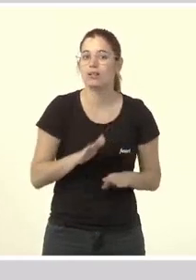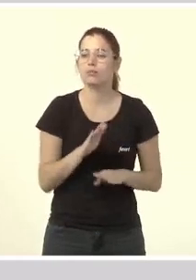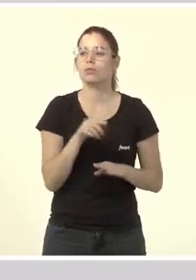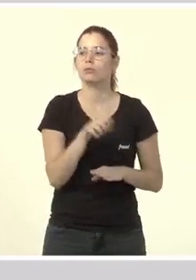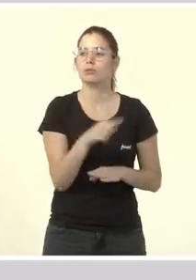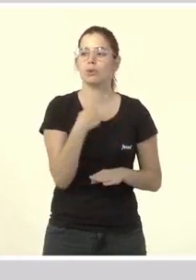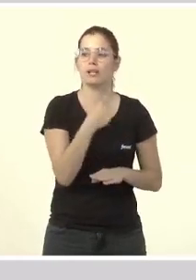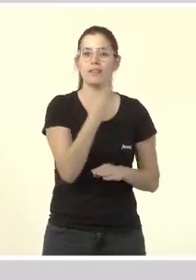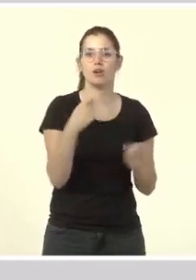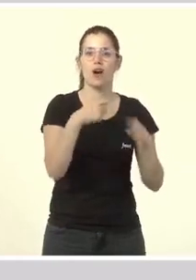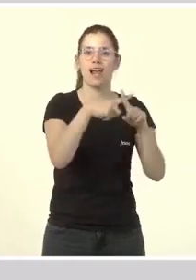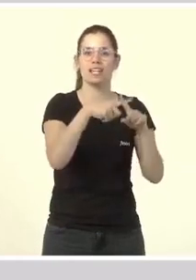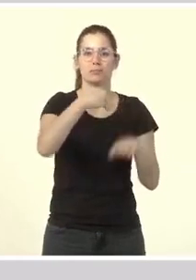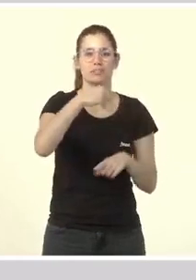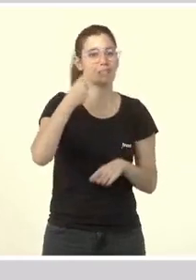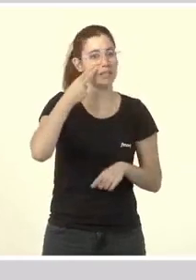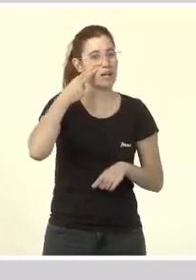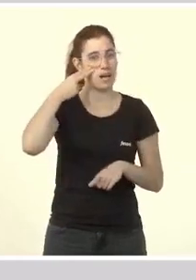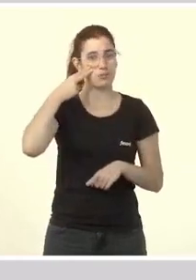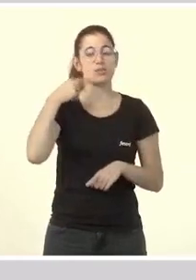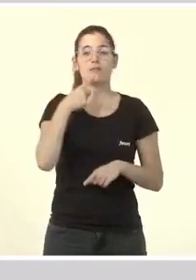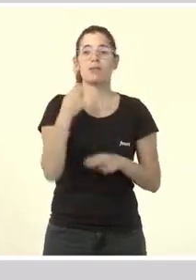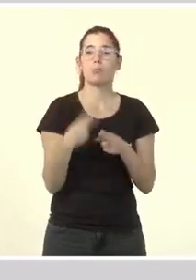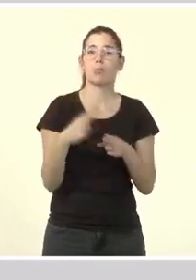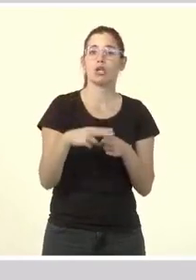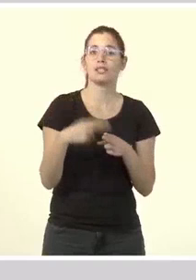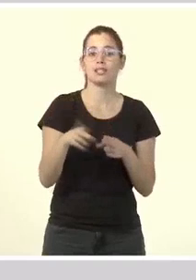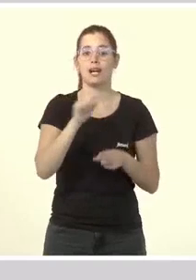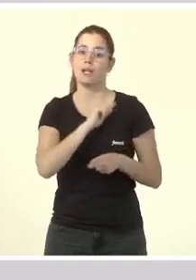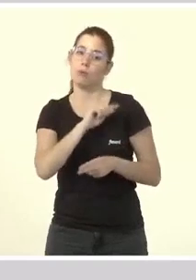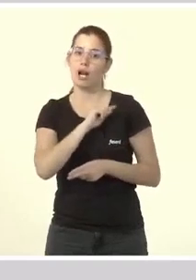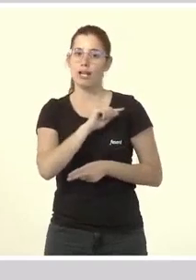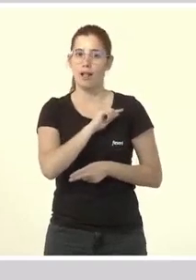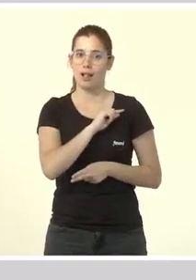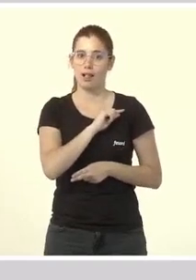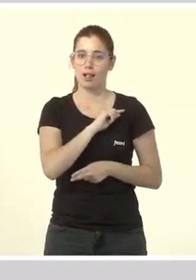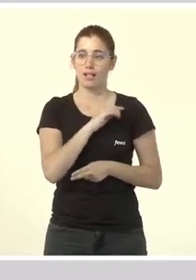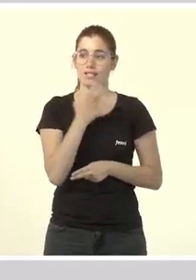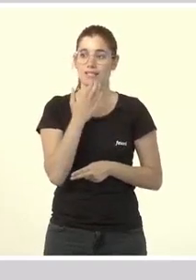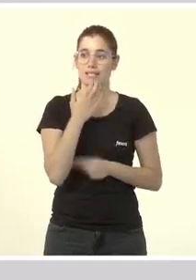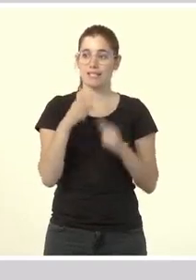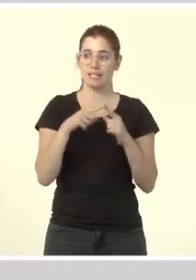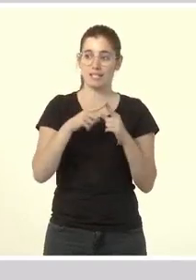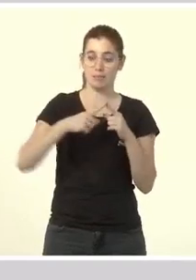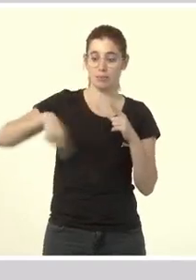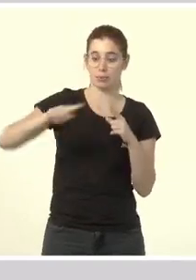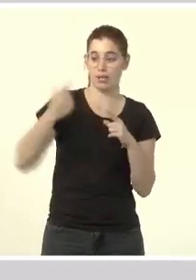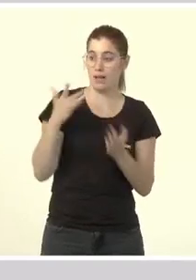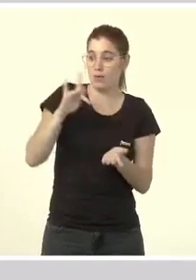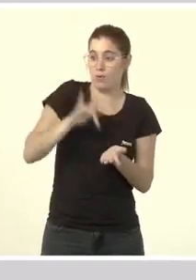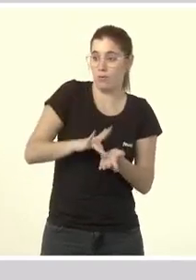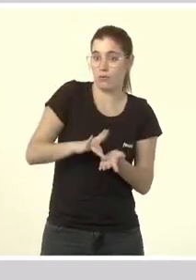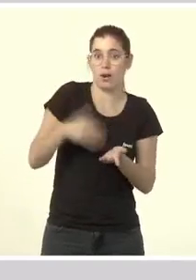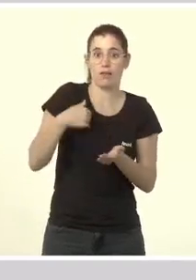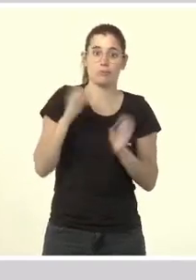le dijo al expresidente Camps que desde la política y la moralidad, si resultara imputada alguna vez, se